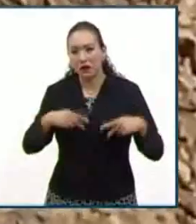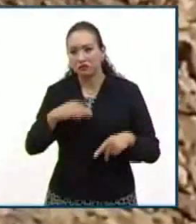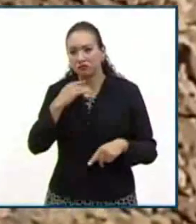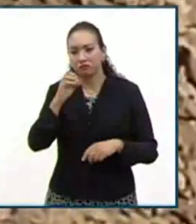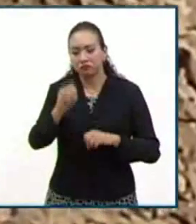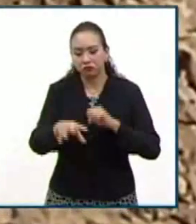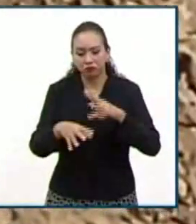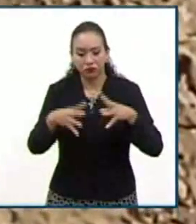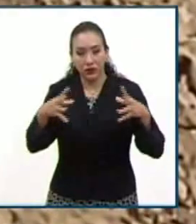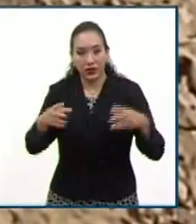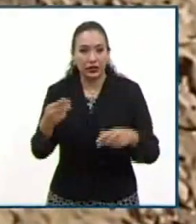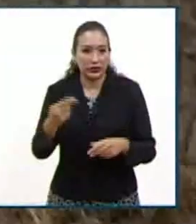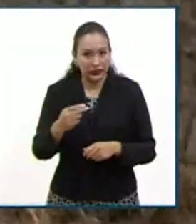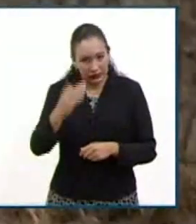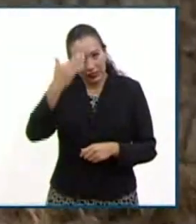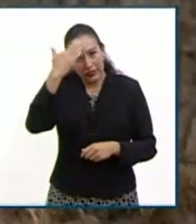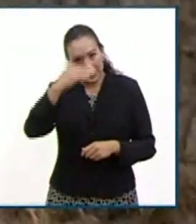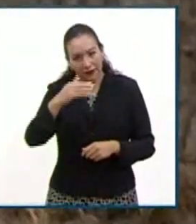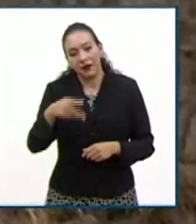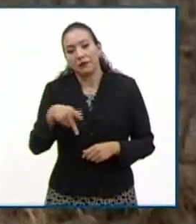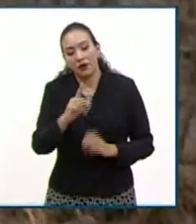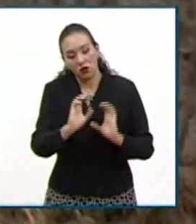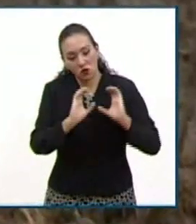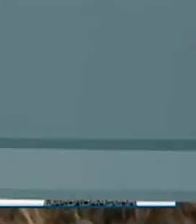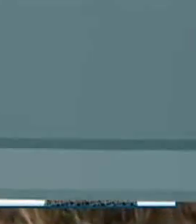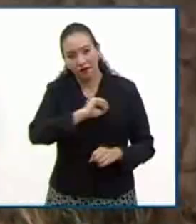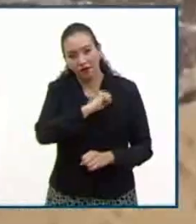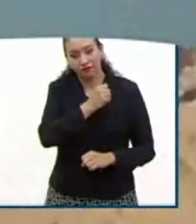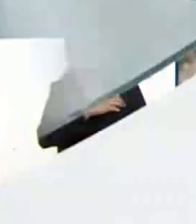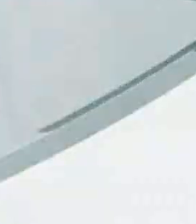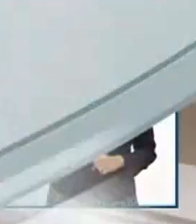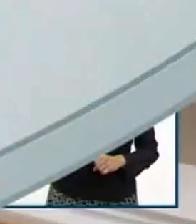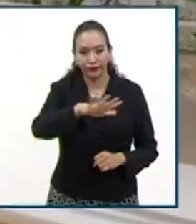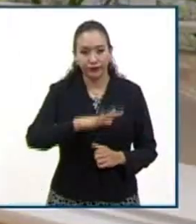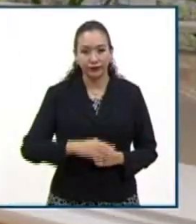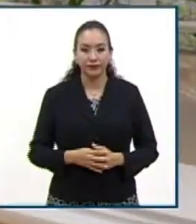certeza científica o técnica de ello.